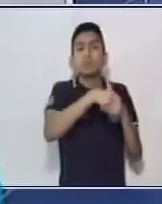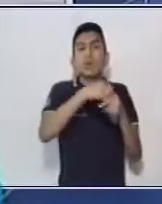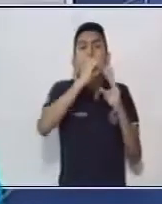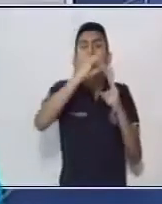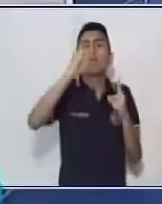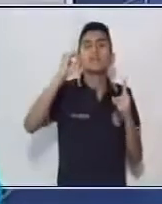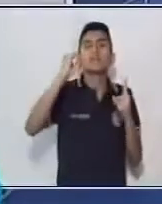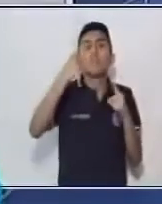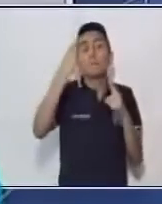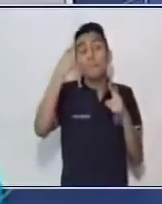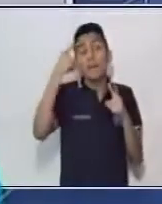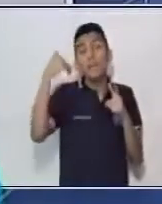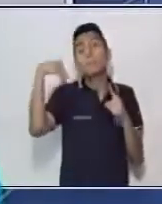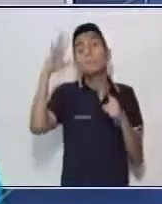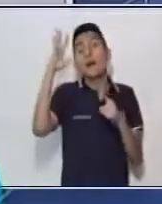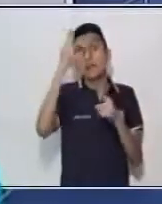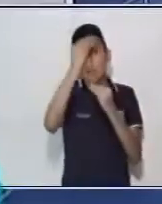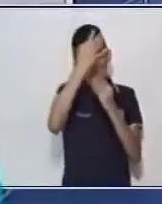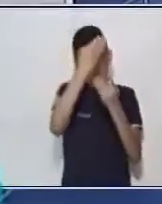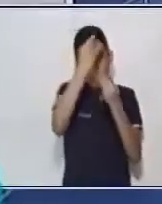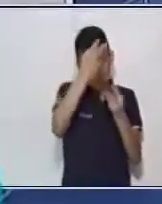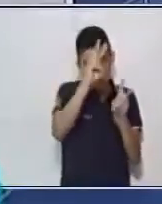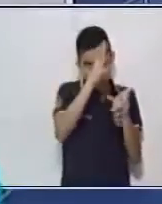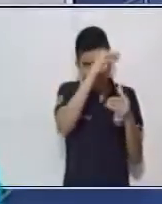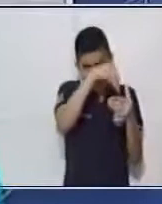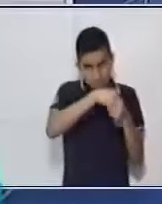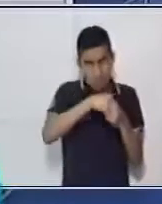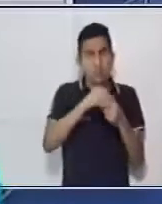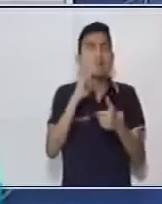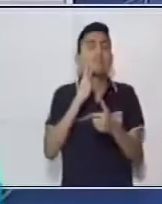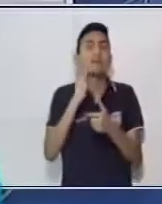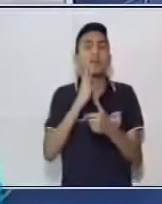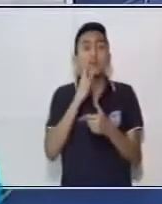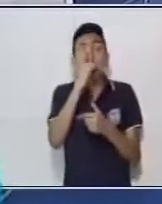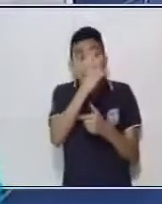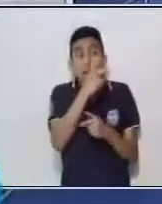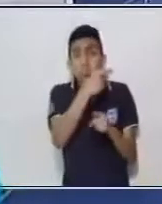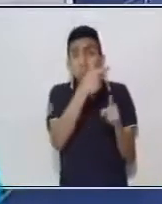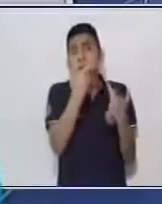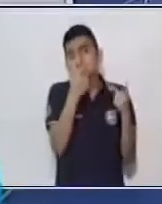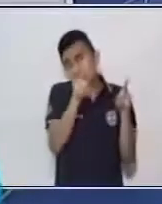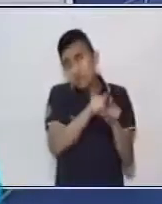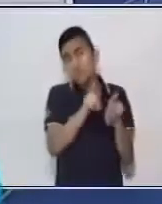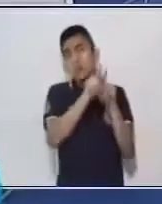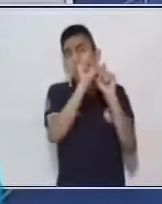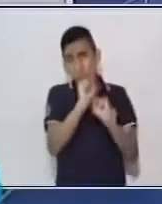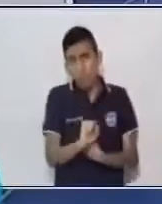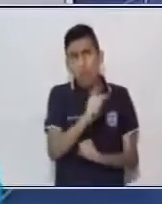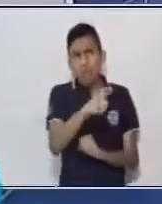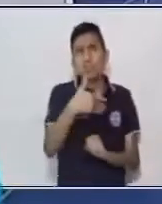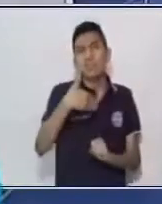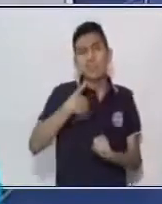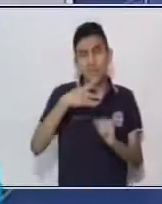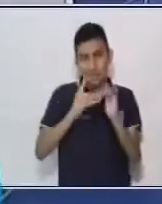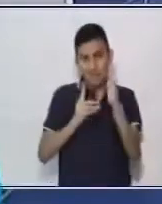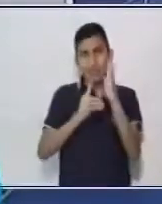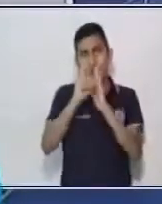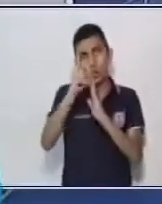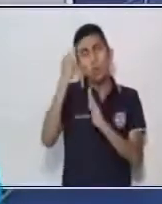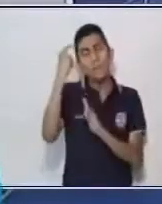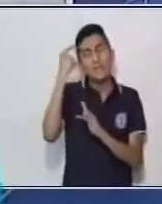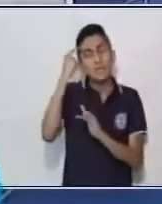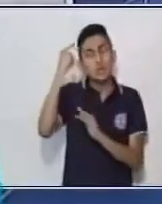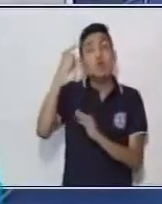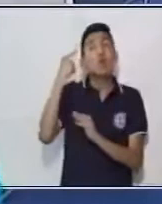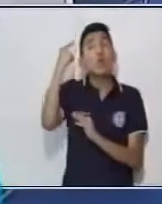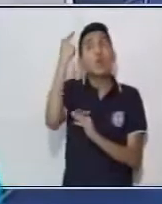dar más información acerca de lo que estamos hablando. Y eso también nos permite ir desarrollando nuestro pensamiento